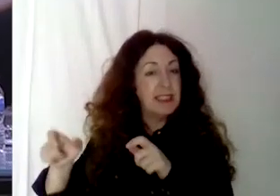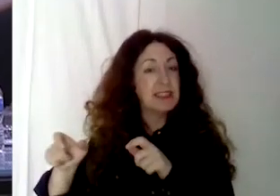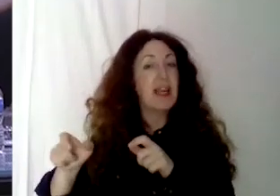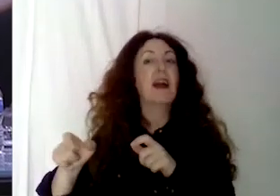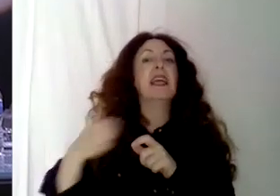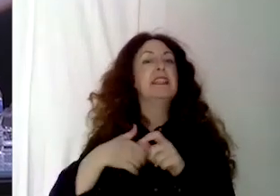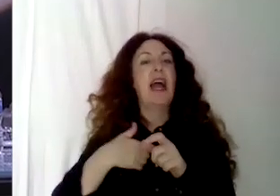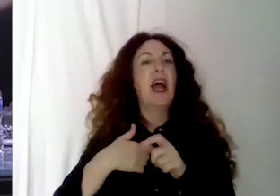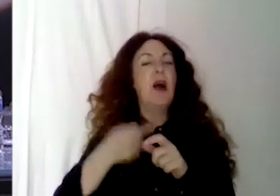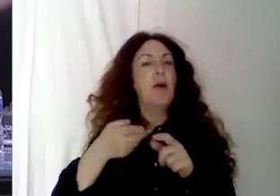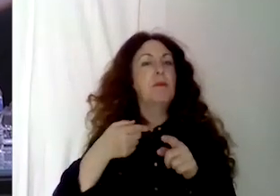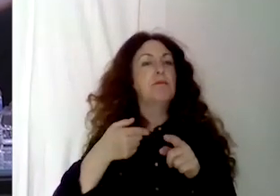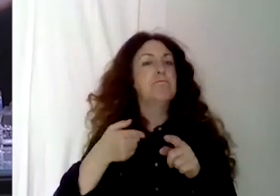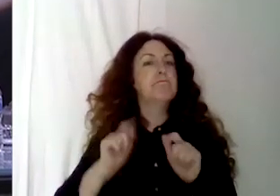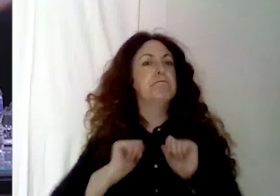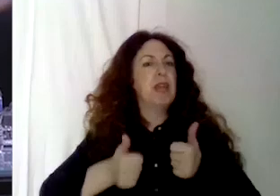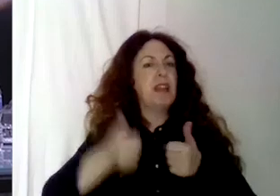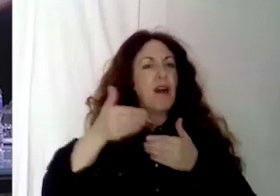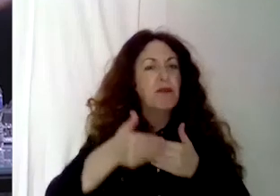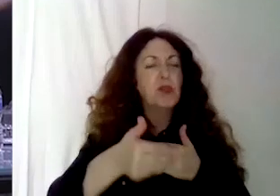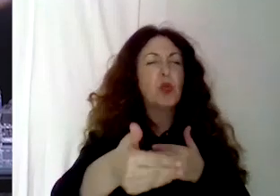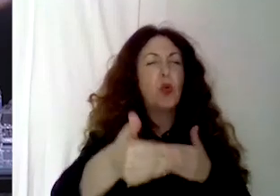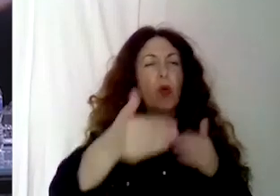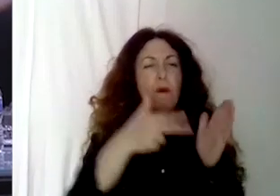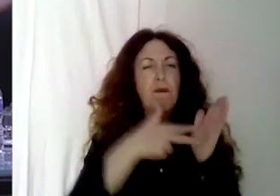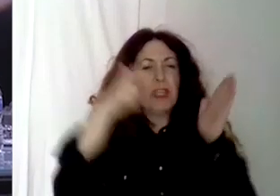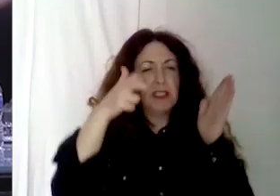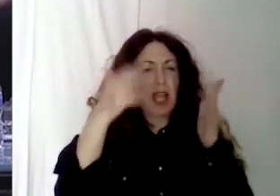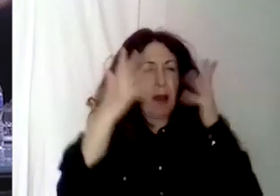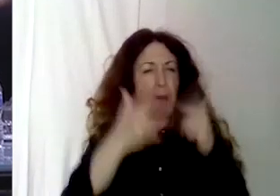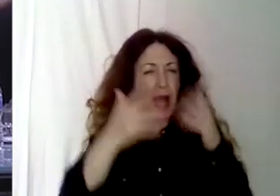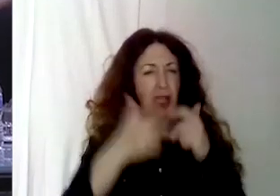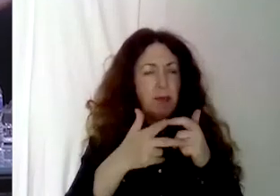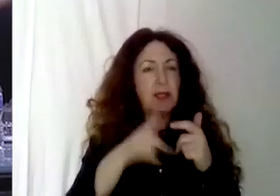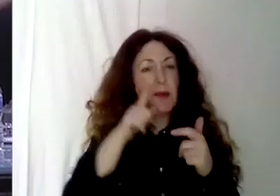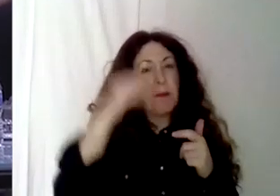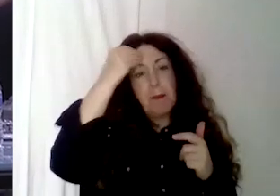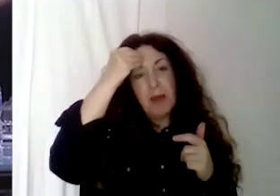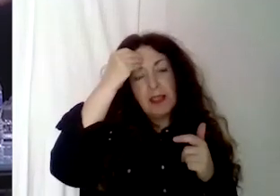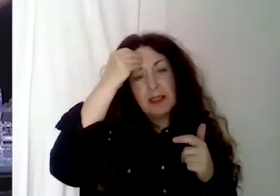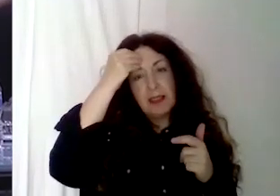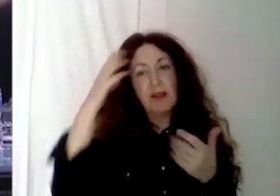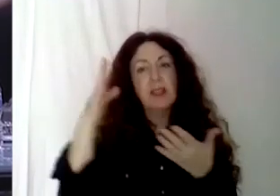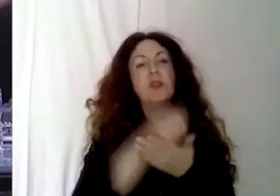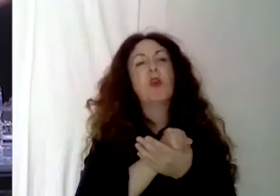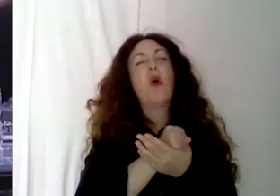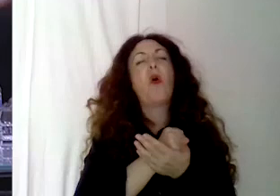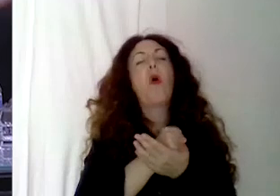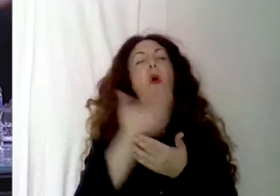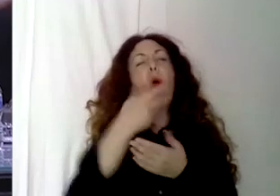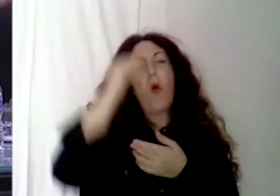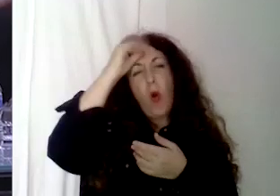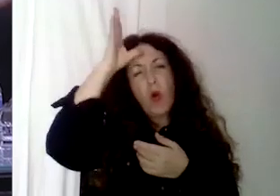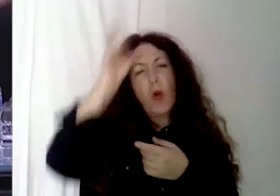matemática. ¡Qué horror!, ¿no? Para esta gente que pensaba que todo el conocimiento venía de leer a Platón y de Aristóteles.